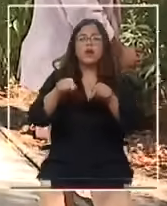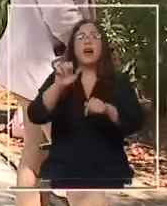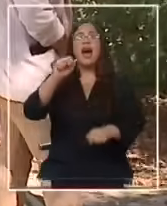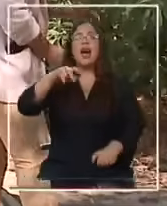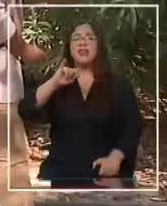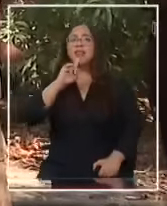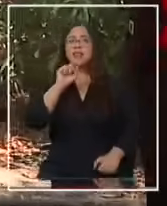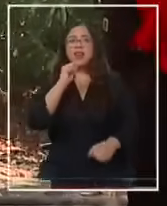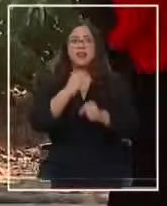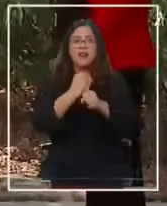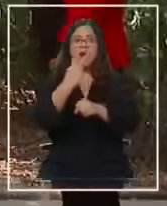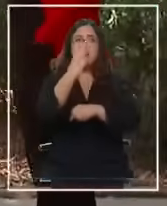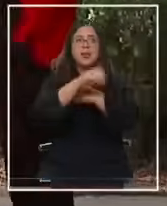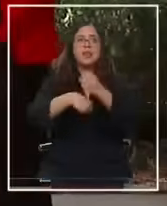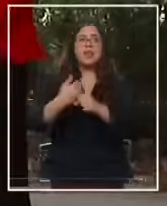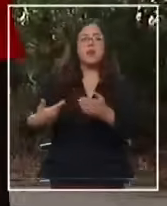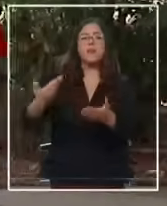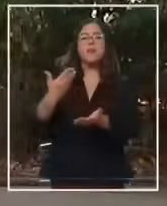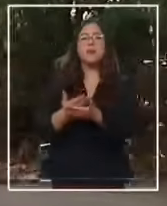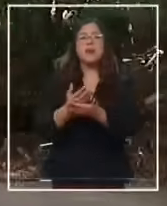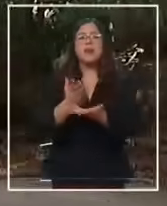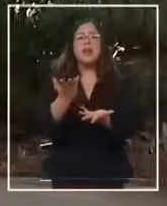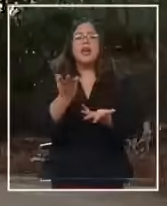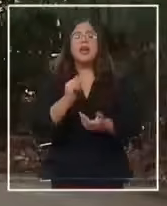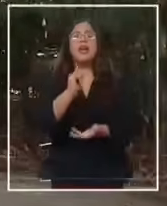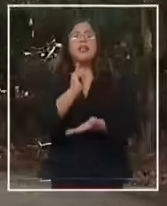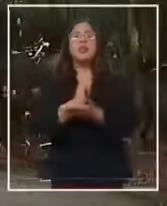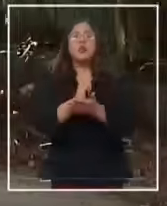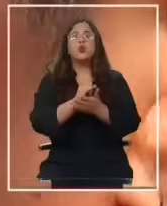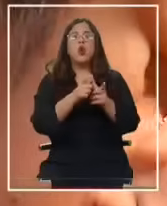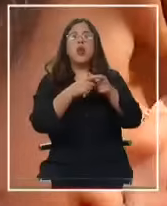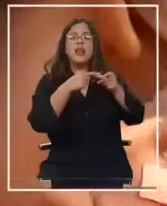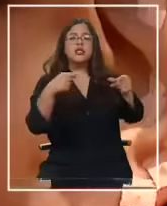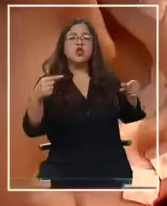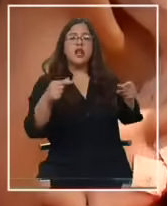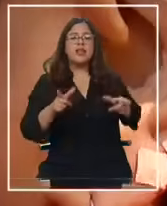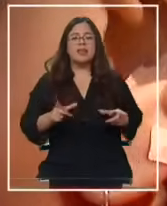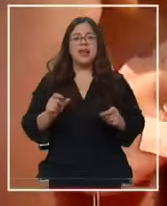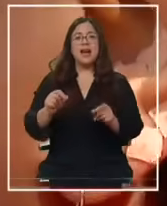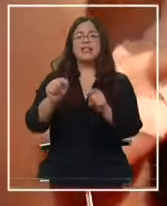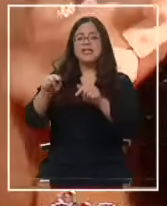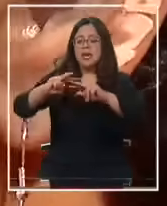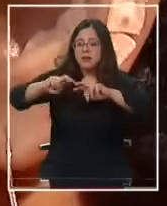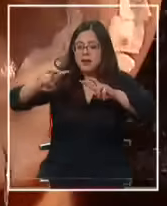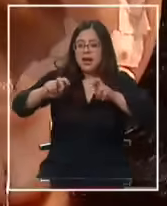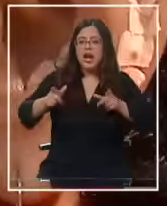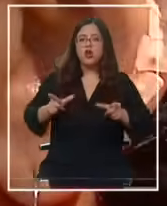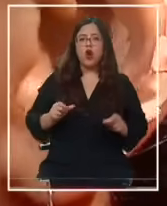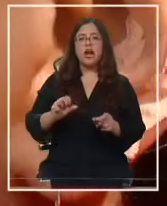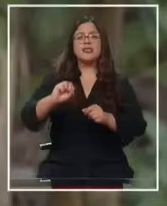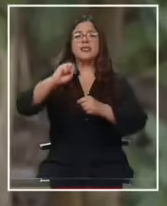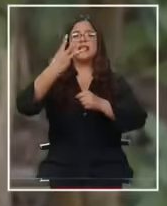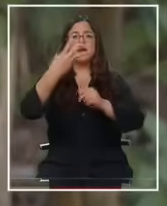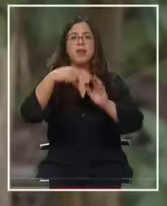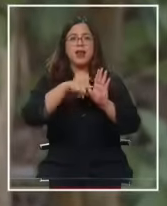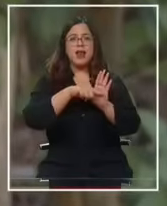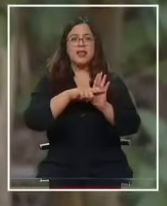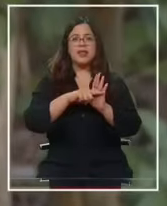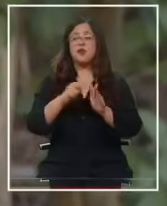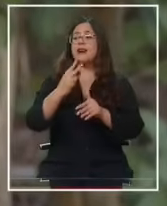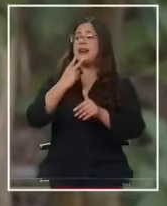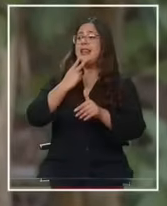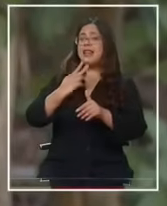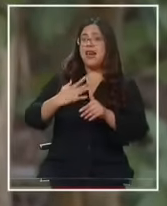trabaja hace 20 años en el Instituto Nacional del Cáncer, estudiando, entre otros, el cáncer triple negativo. La vida da muchas